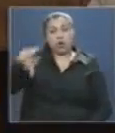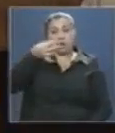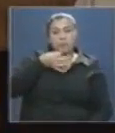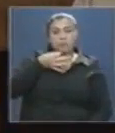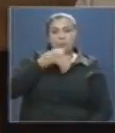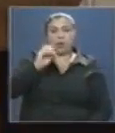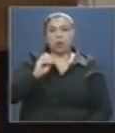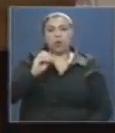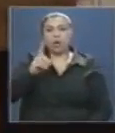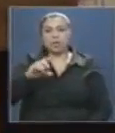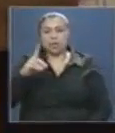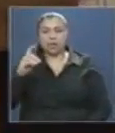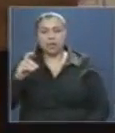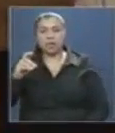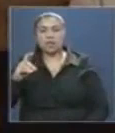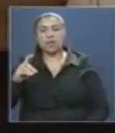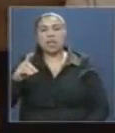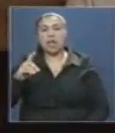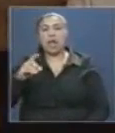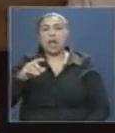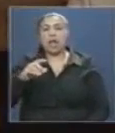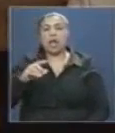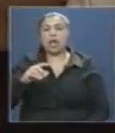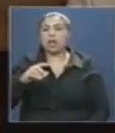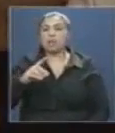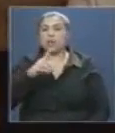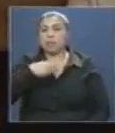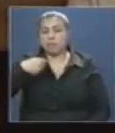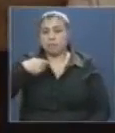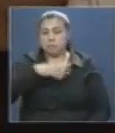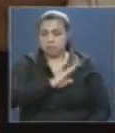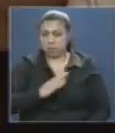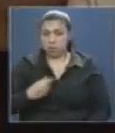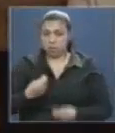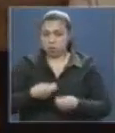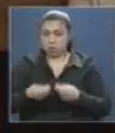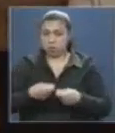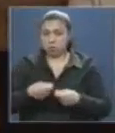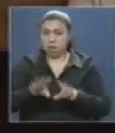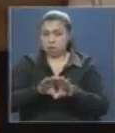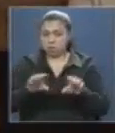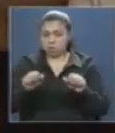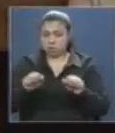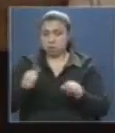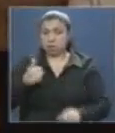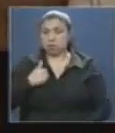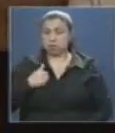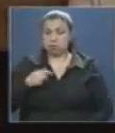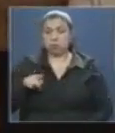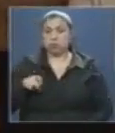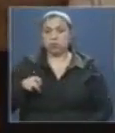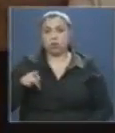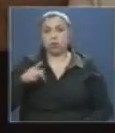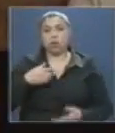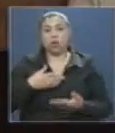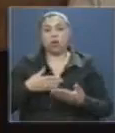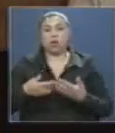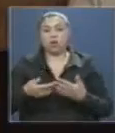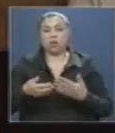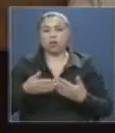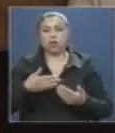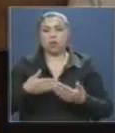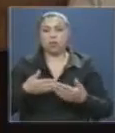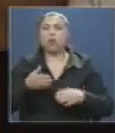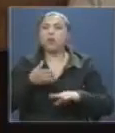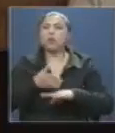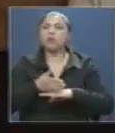el gobierno se comprometió, el ministro de Economía, me acuerdo, conversó con nosotros y nos dijo: vamos a enviar el proyecto que crea la Agencia de Protección de Datos en